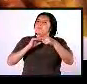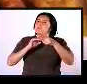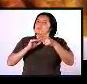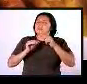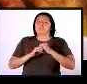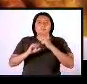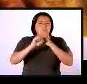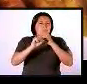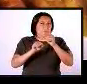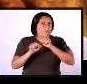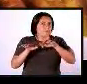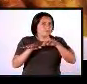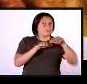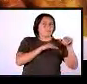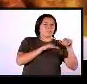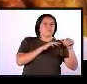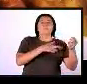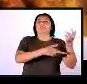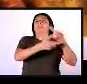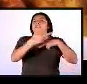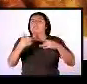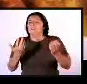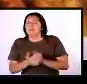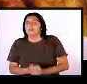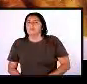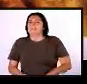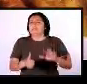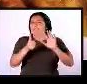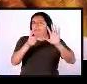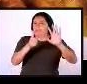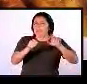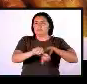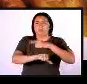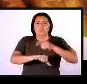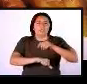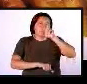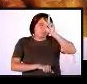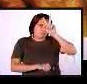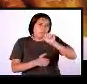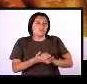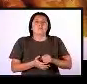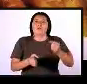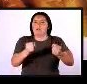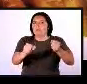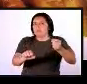comercial, pero no se muevan, porque regresamos con las 6 horas peruanas. Corredores con